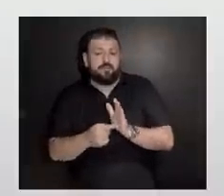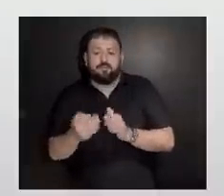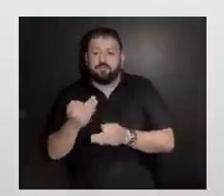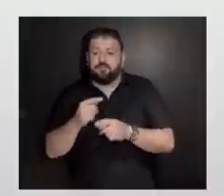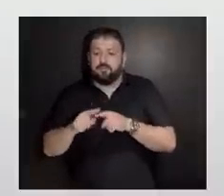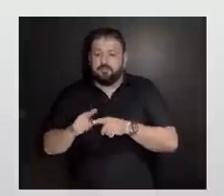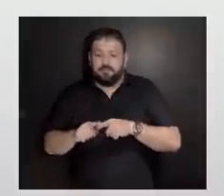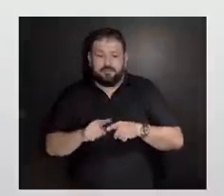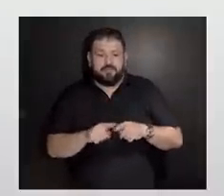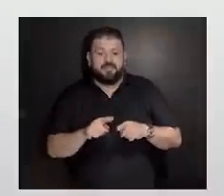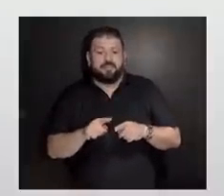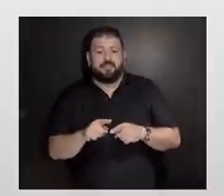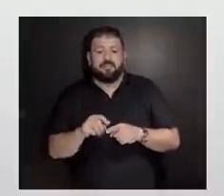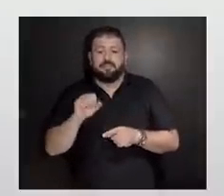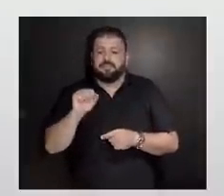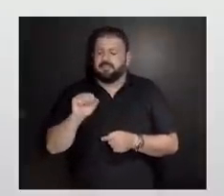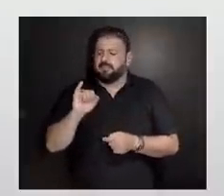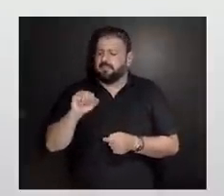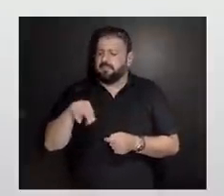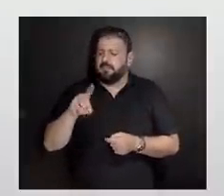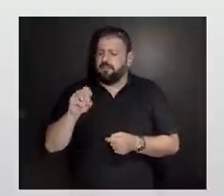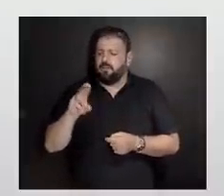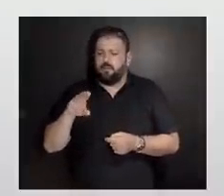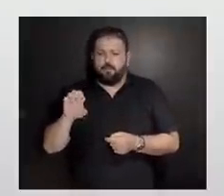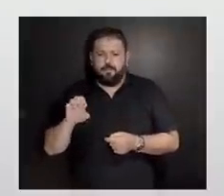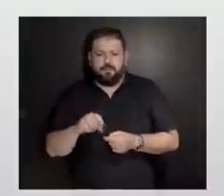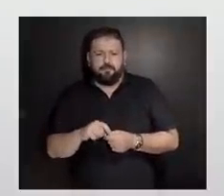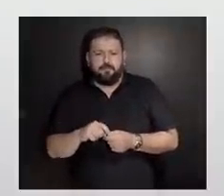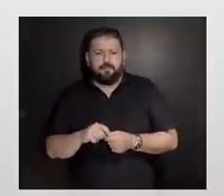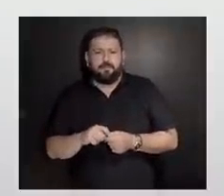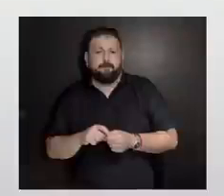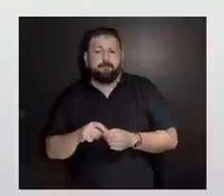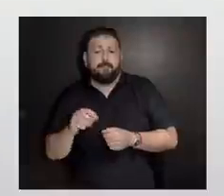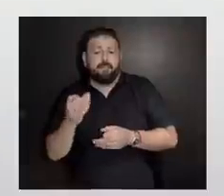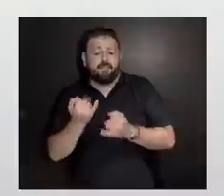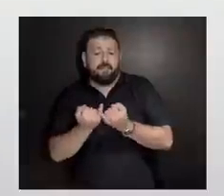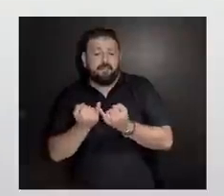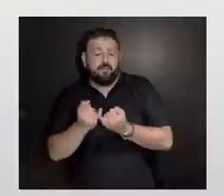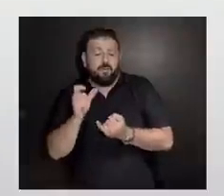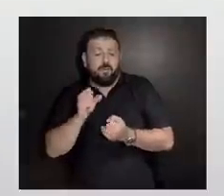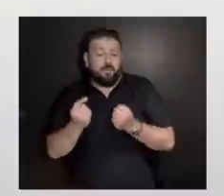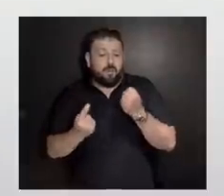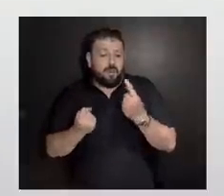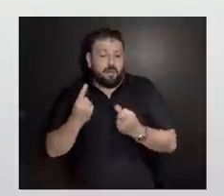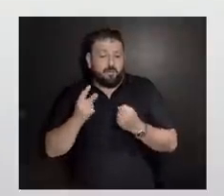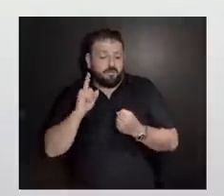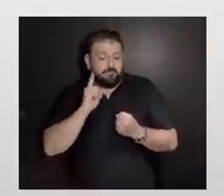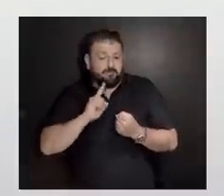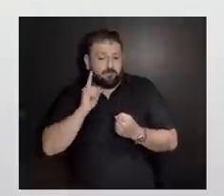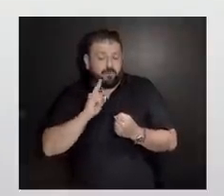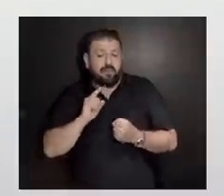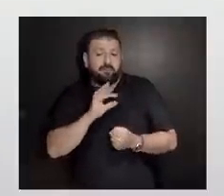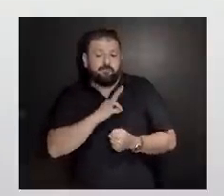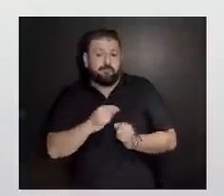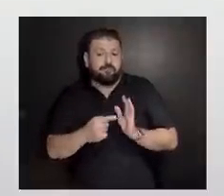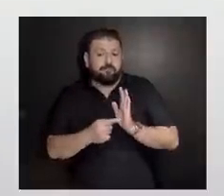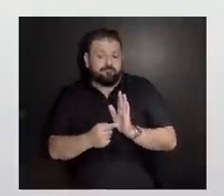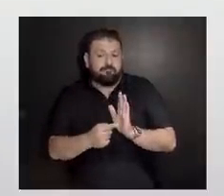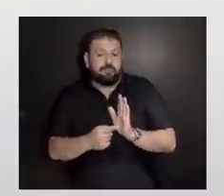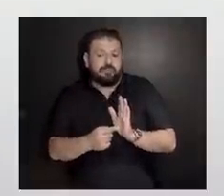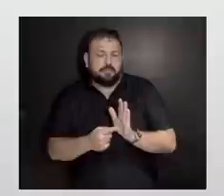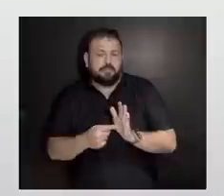ovario poliquístico, cuando en el caso de las mujeres presentan alteraciones hormonales. Estas